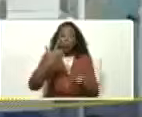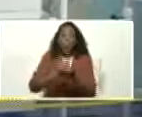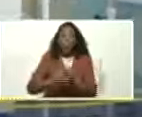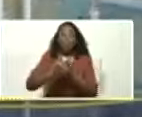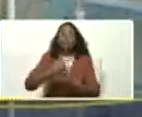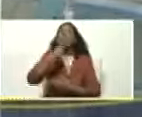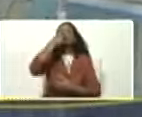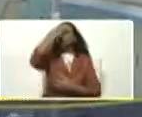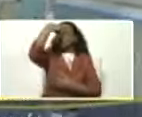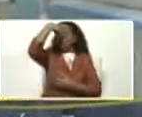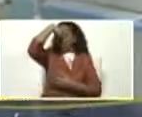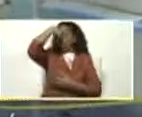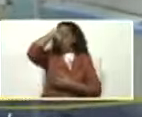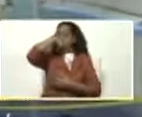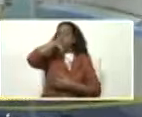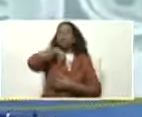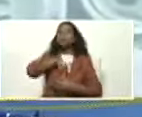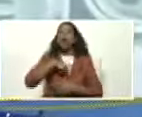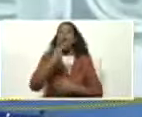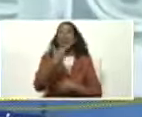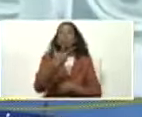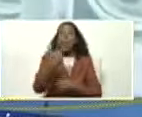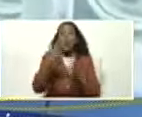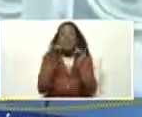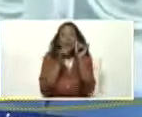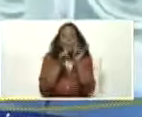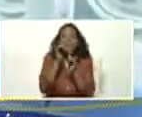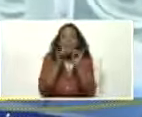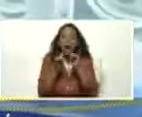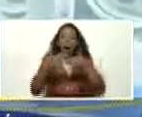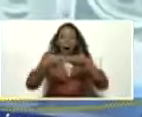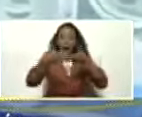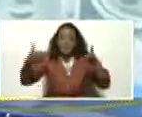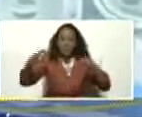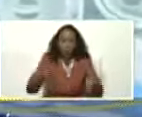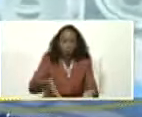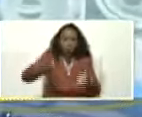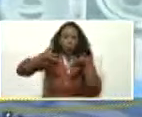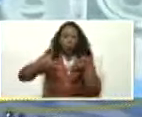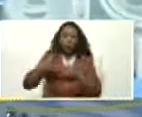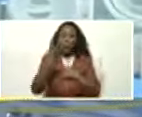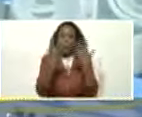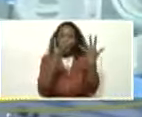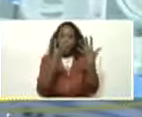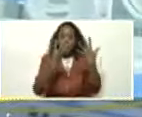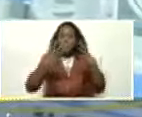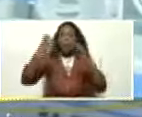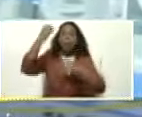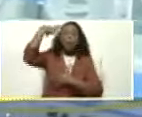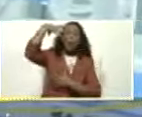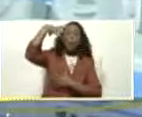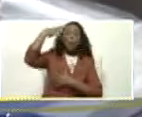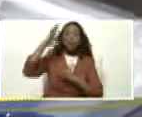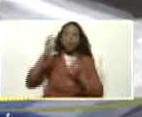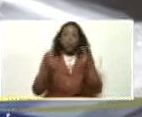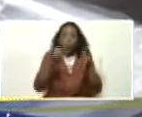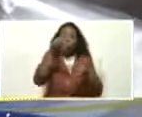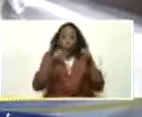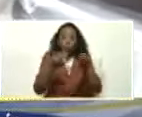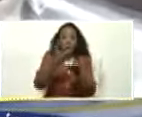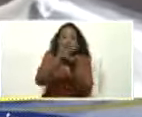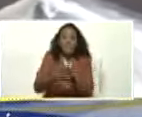ventilación no invasivo dos servocuna incubadoras abiertas nueve lámparas de fototerapia cuatro balanzas